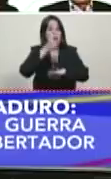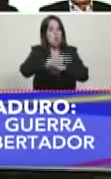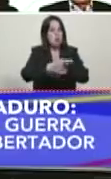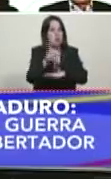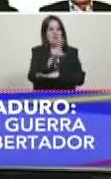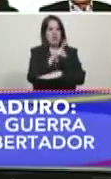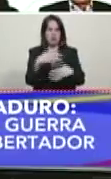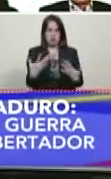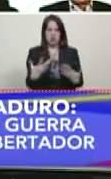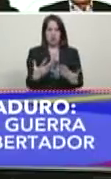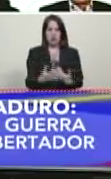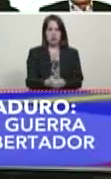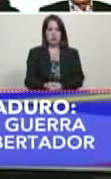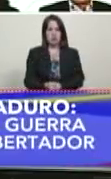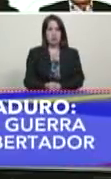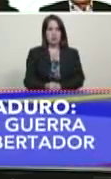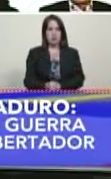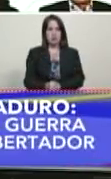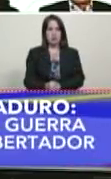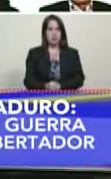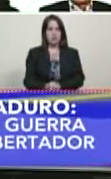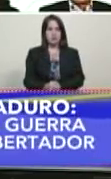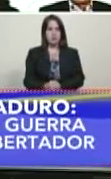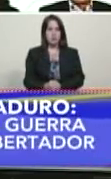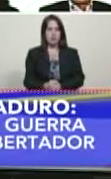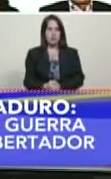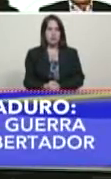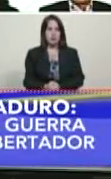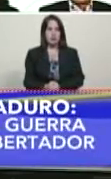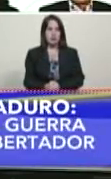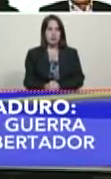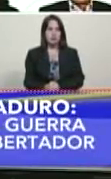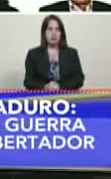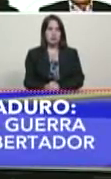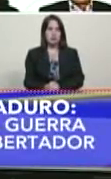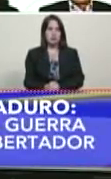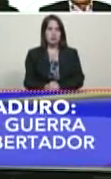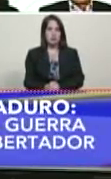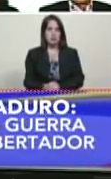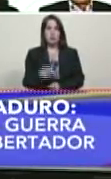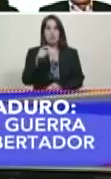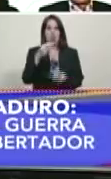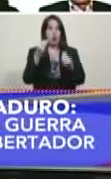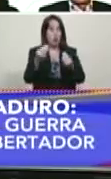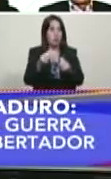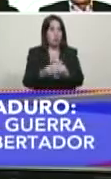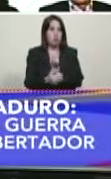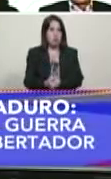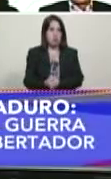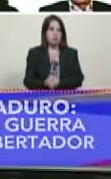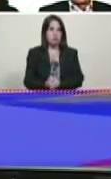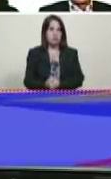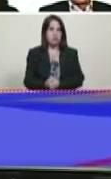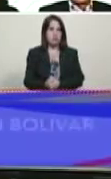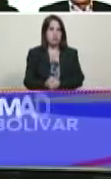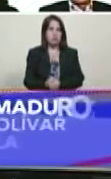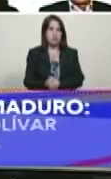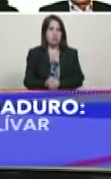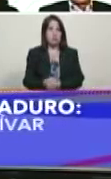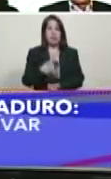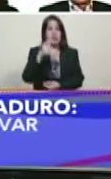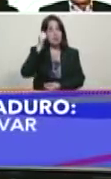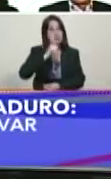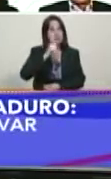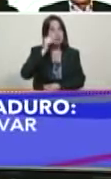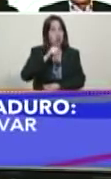escalar y pedir una intervención militar directa como hicieron el sábado 23 en la